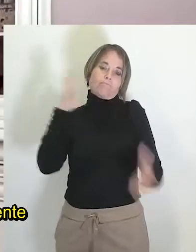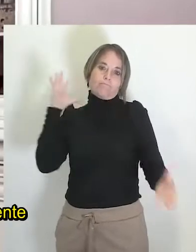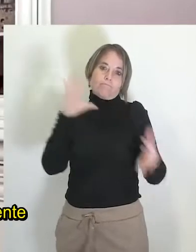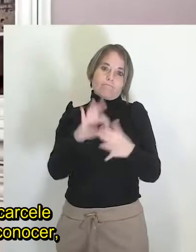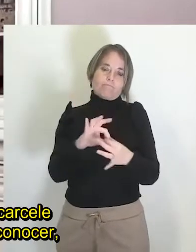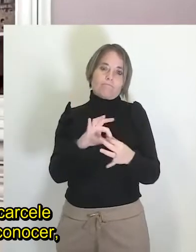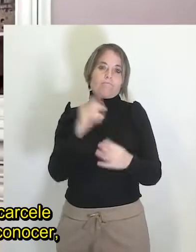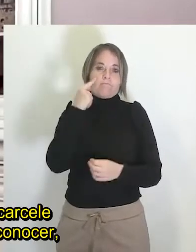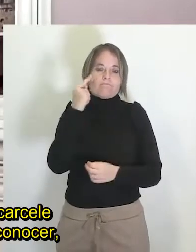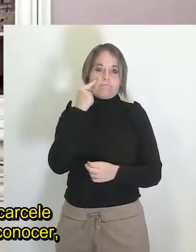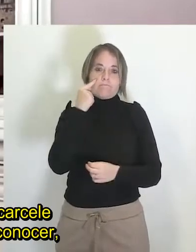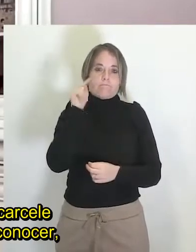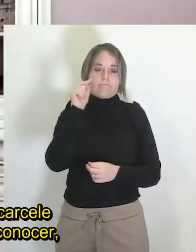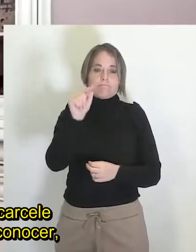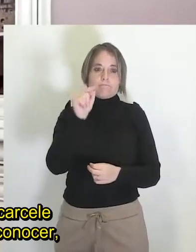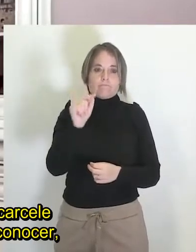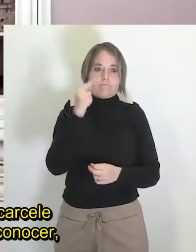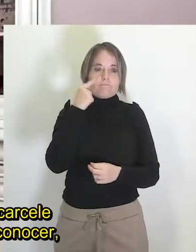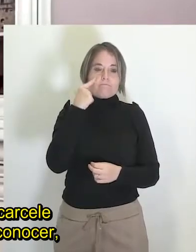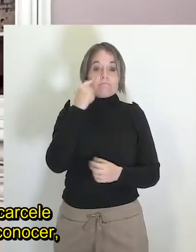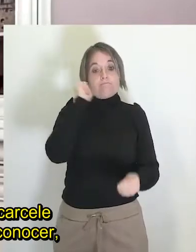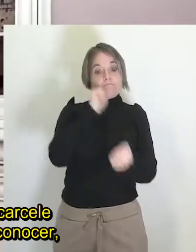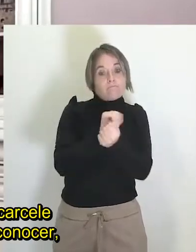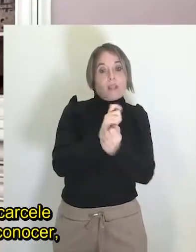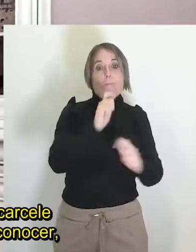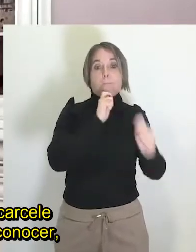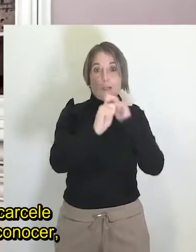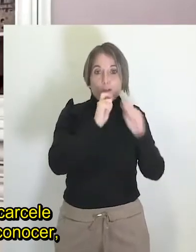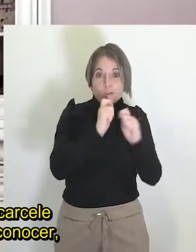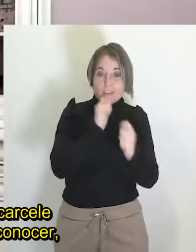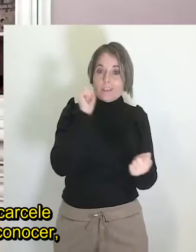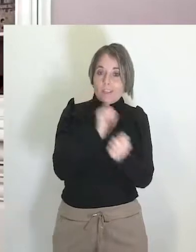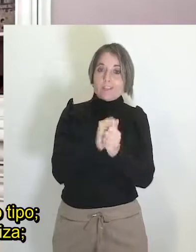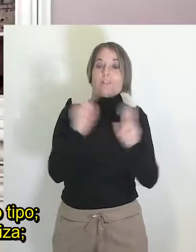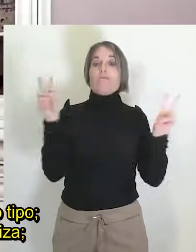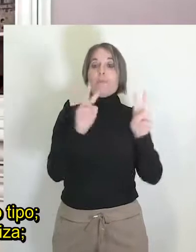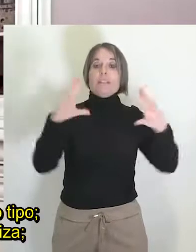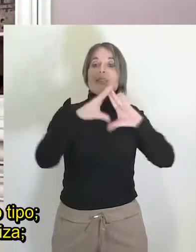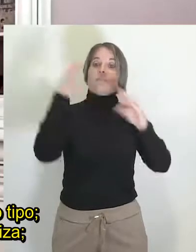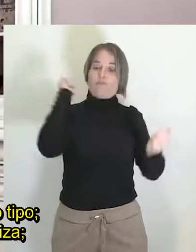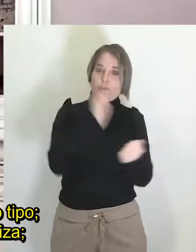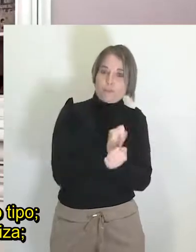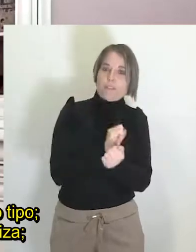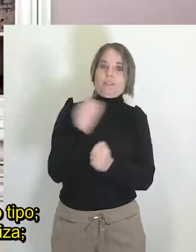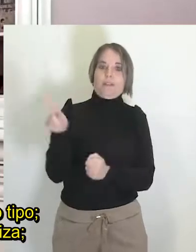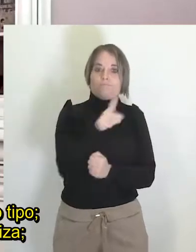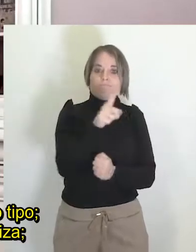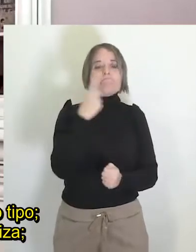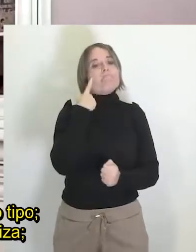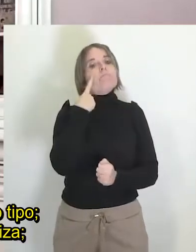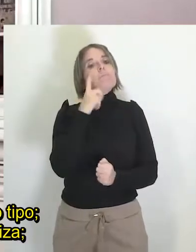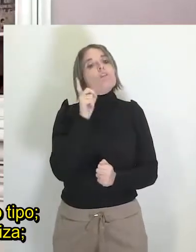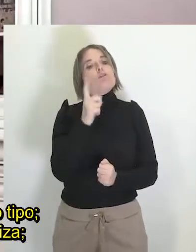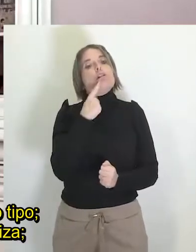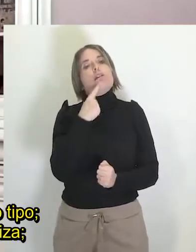ver el hecho de que se detenga y se encarcele a periodistas que puedan darlo a conocer, a activistas feministas, a activistas de otro tipo,